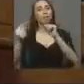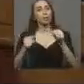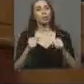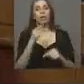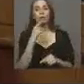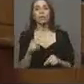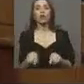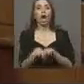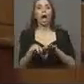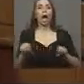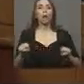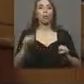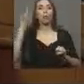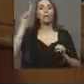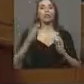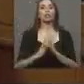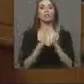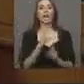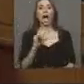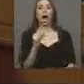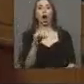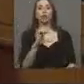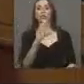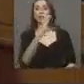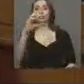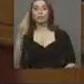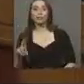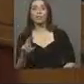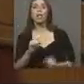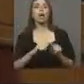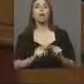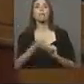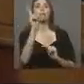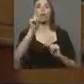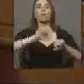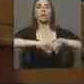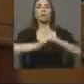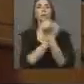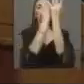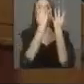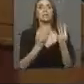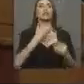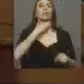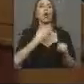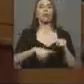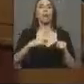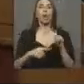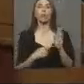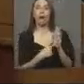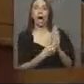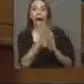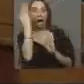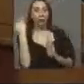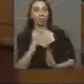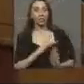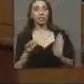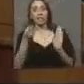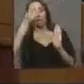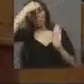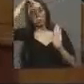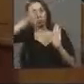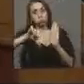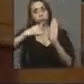el pacto de San José impedía la prisión por deuda. Pero este es un delito. Antiguamente en Chile esto era penalizado, pues.